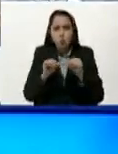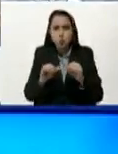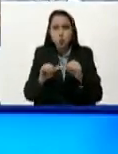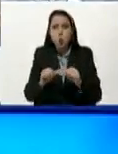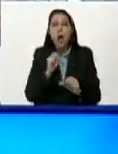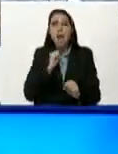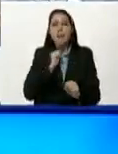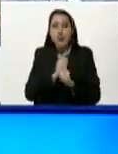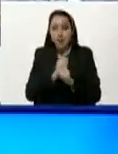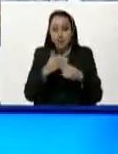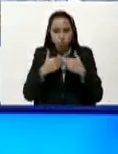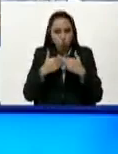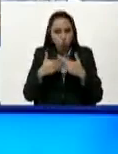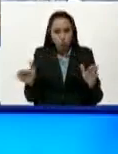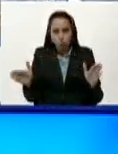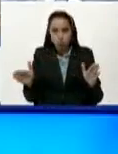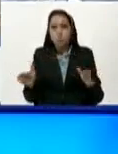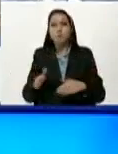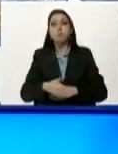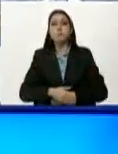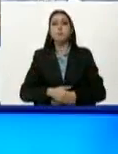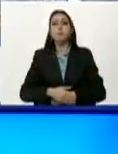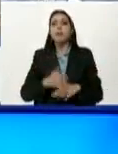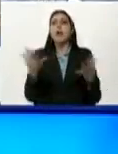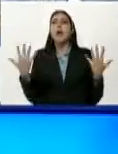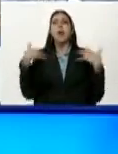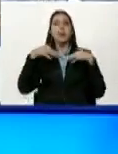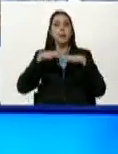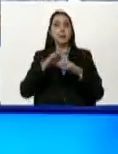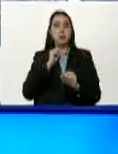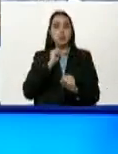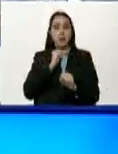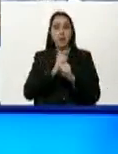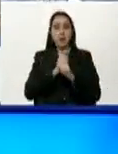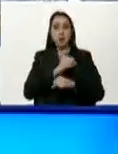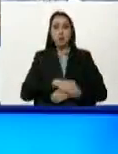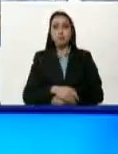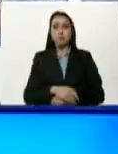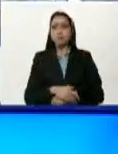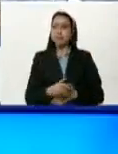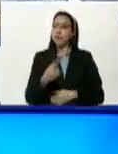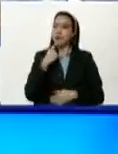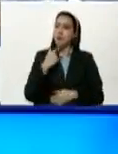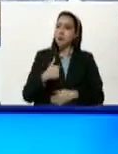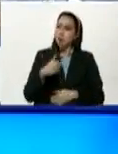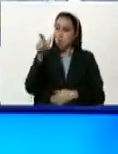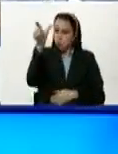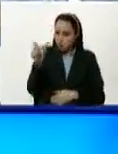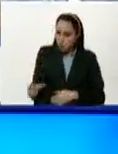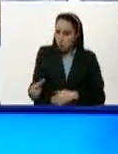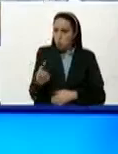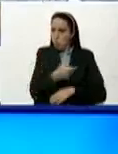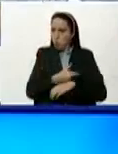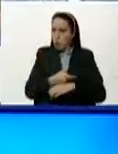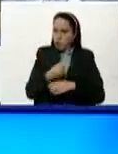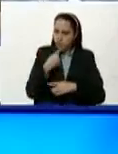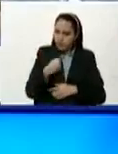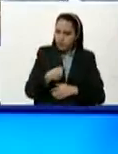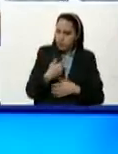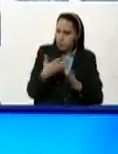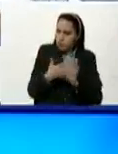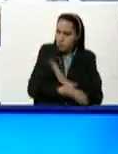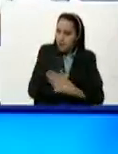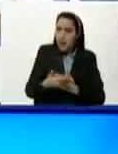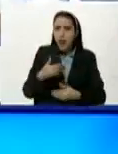trabajando articulado bueno que me puede decir el gobernador esto rodríguez de la